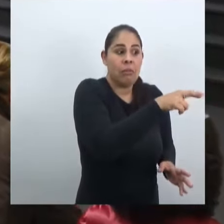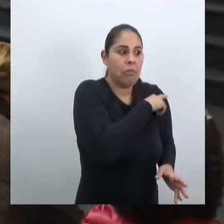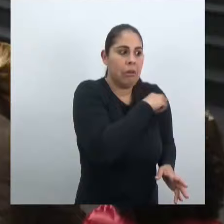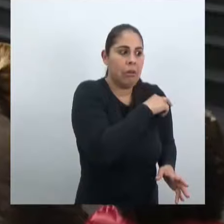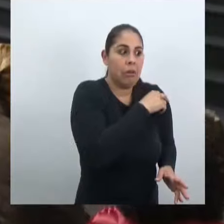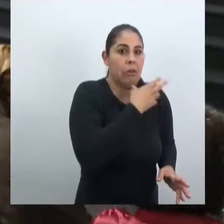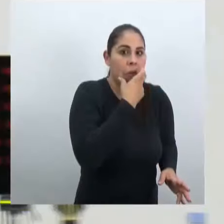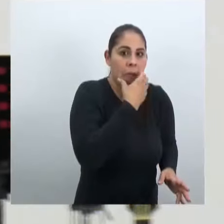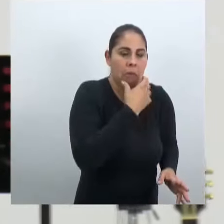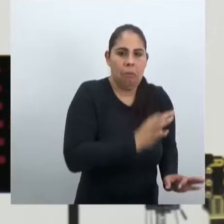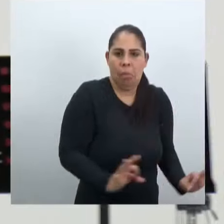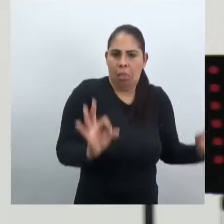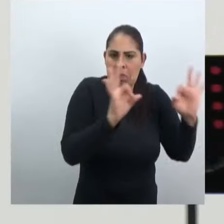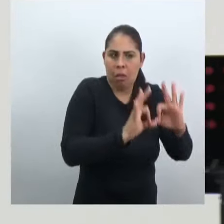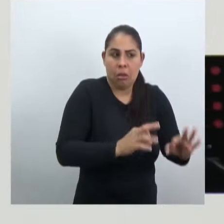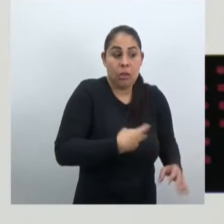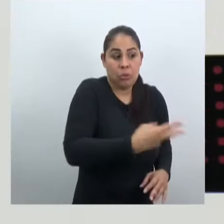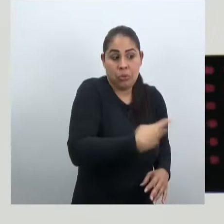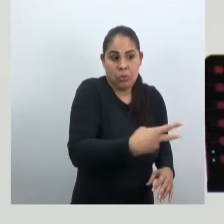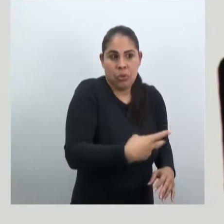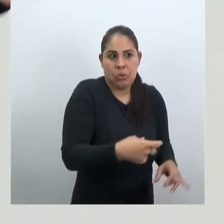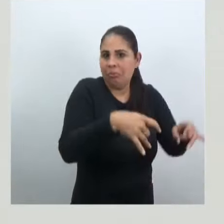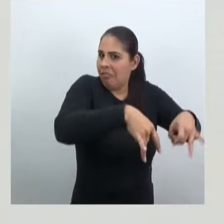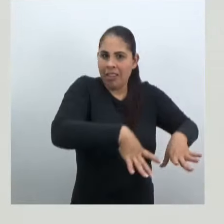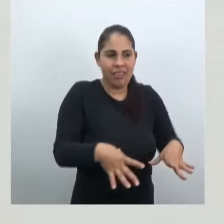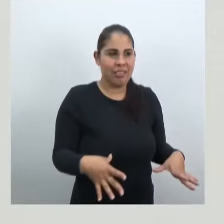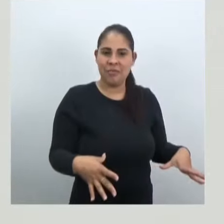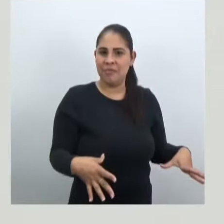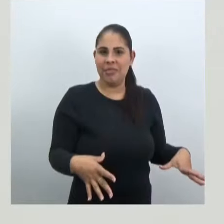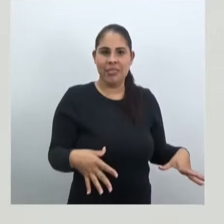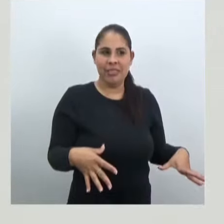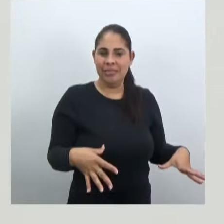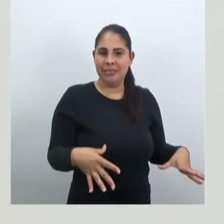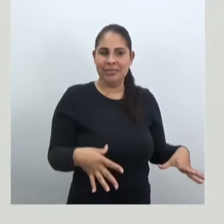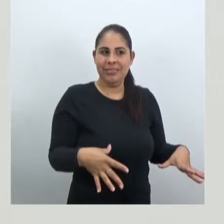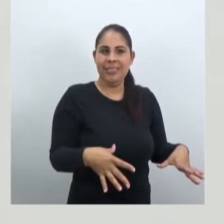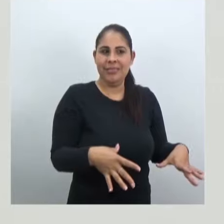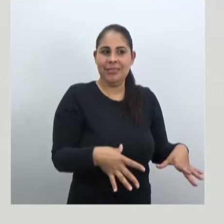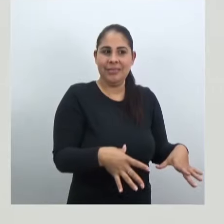es como tú y yo. Manada de paganos, carnales, mira para acá. Hijo de la